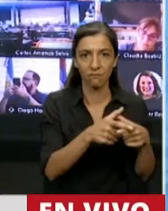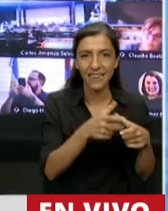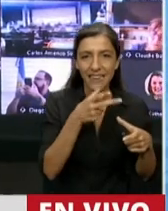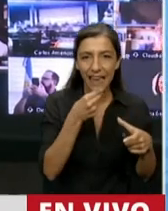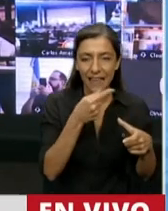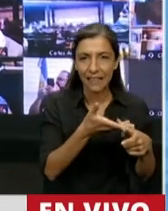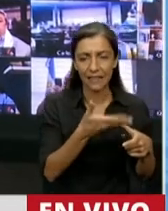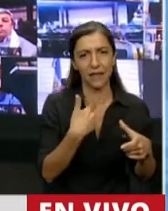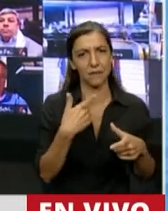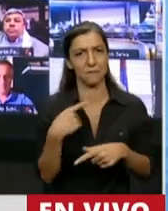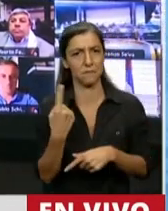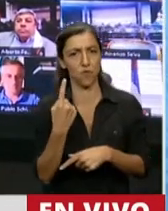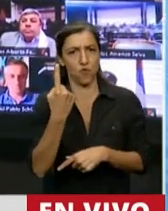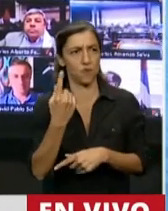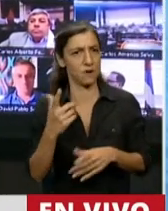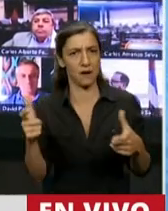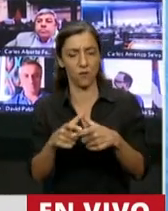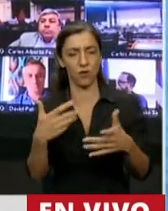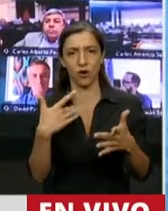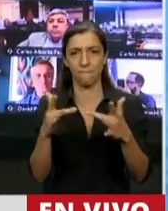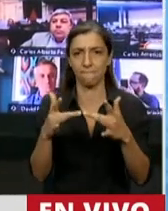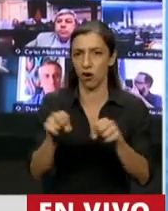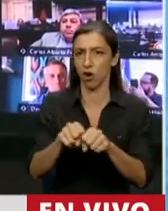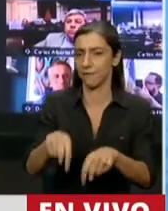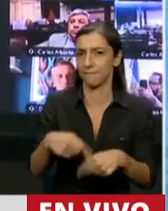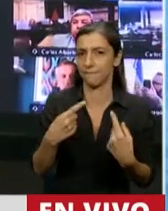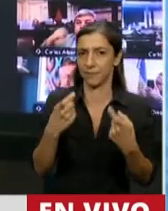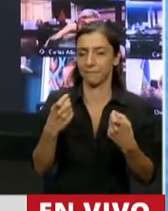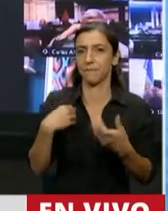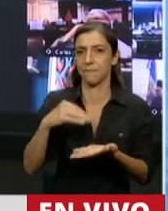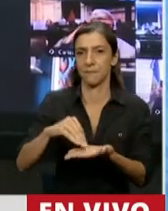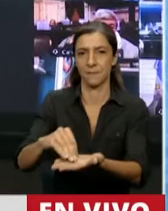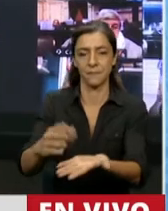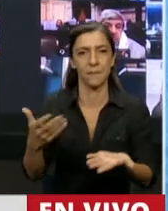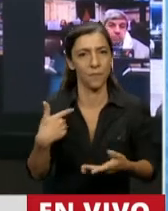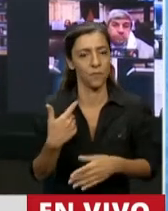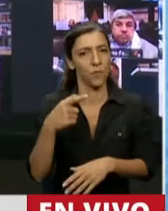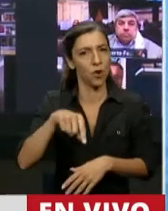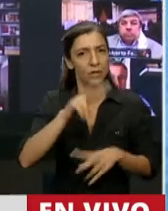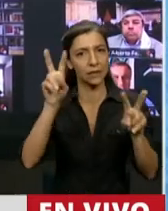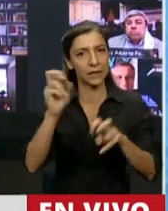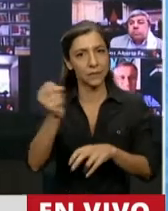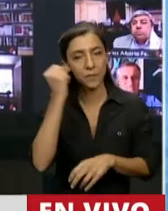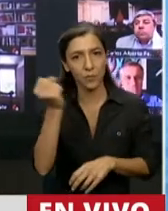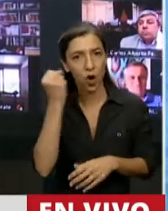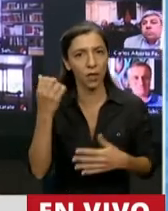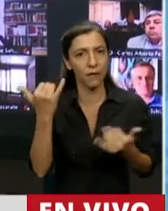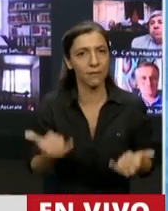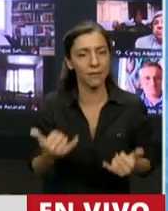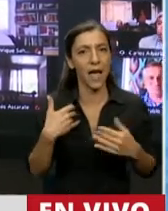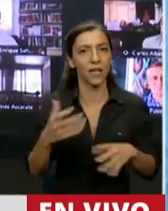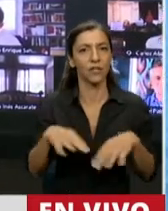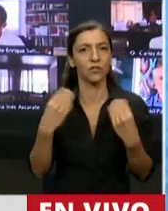de diputados conseguimos que se pudiera tratar un tema muy importante para muchos ciudadanos. Se han presentado más